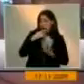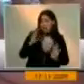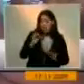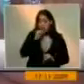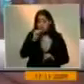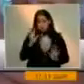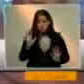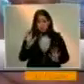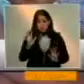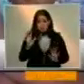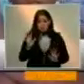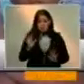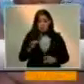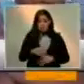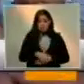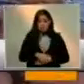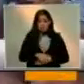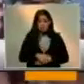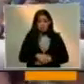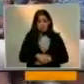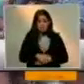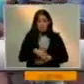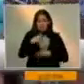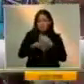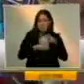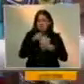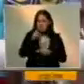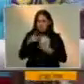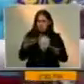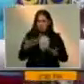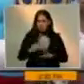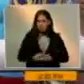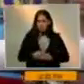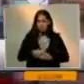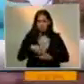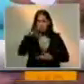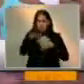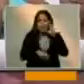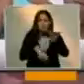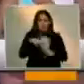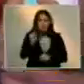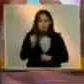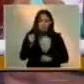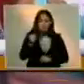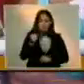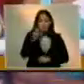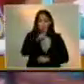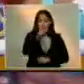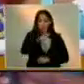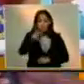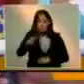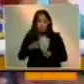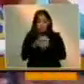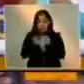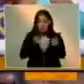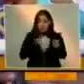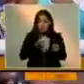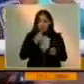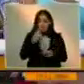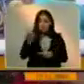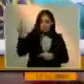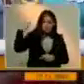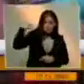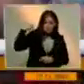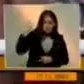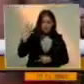nada malo. ¿Y qué estabas haciendo tú? ¿Estabas comprando entrada o algo? Sí, me faltaban dos personas para entrar y cuando me dispararon de